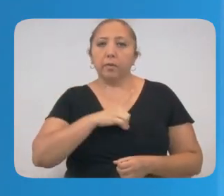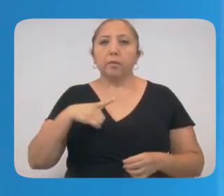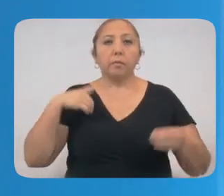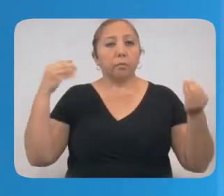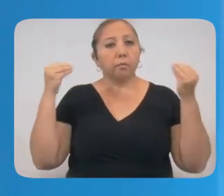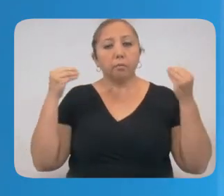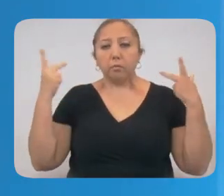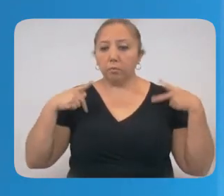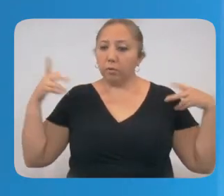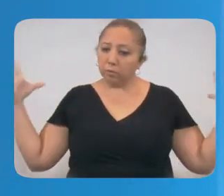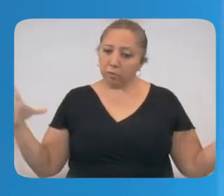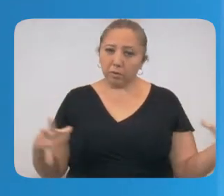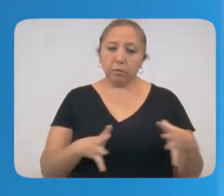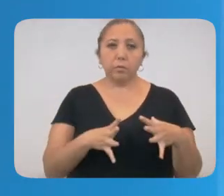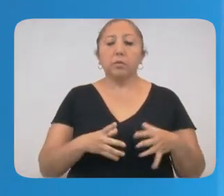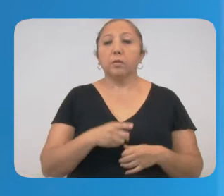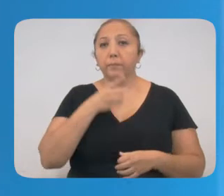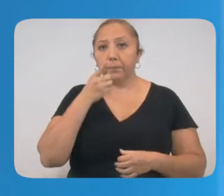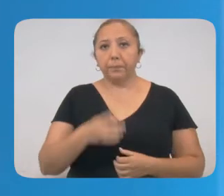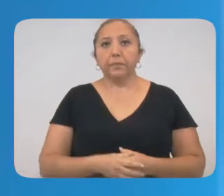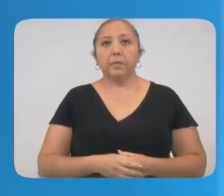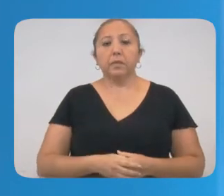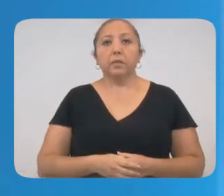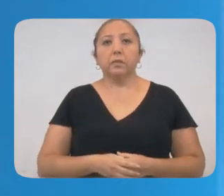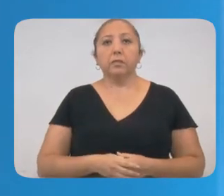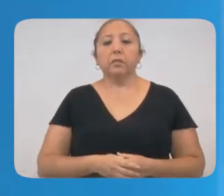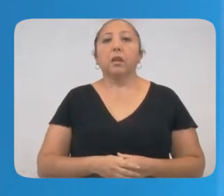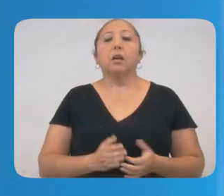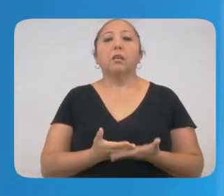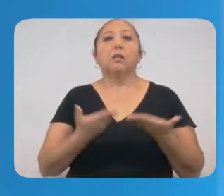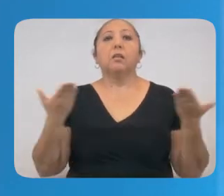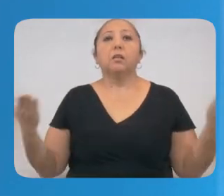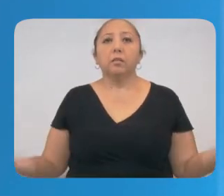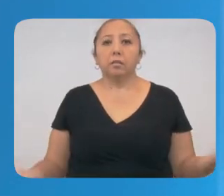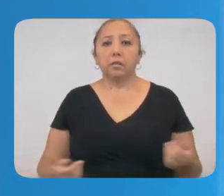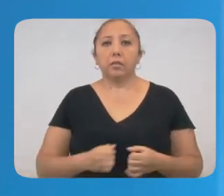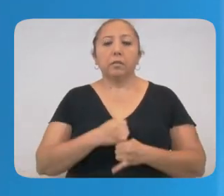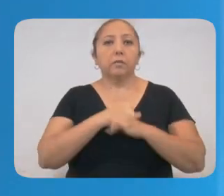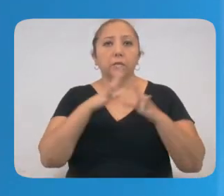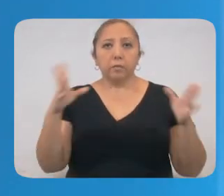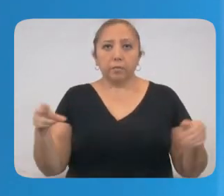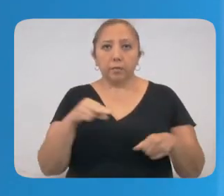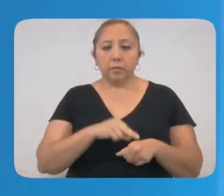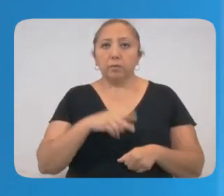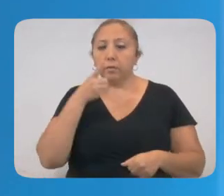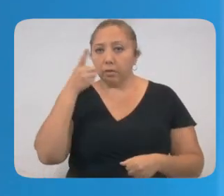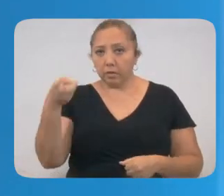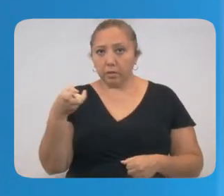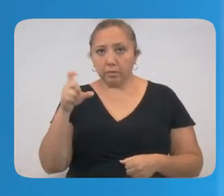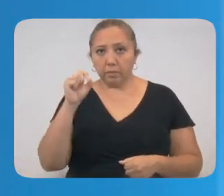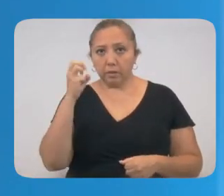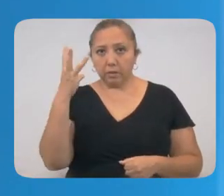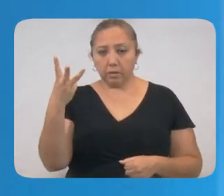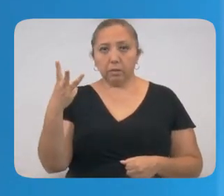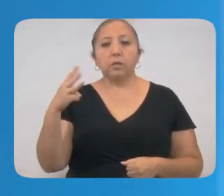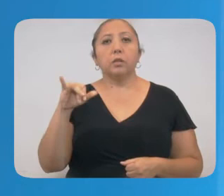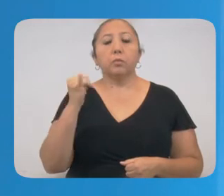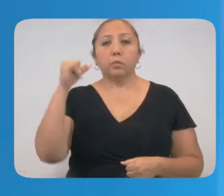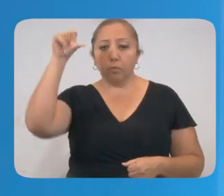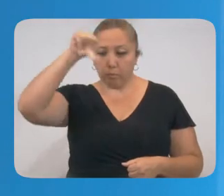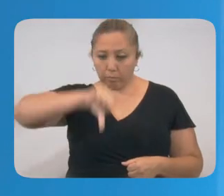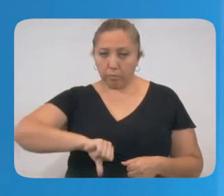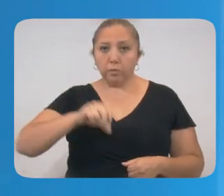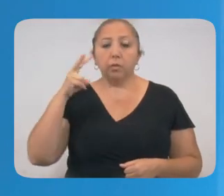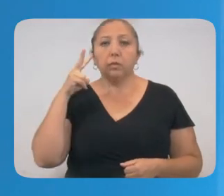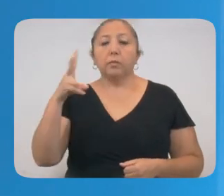provocó esa contingencia. A continuación, el parte médico de este martes 23 de junio. Hoy se detectaron